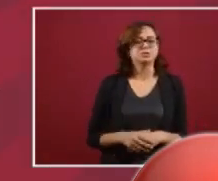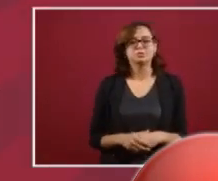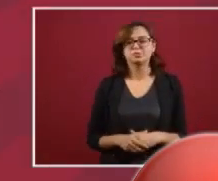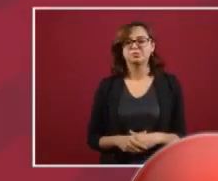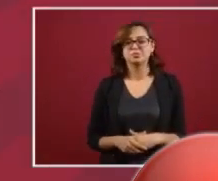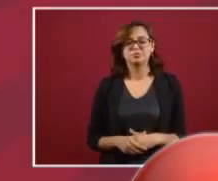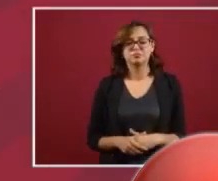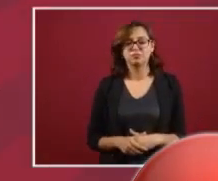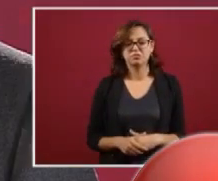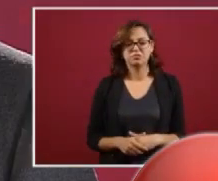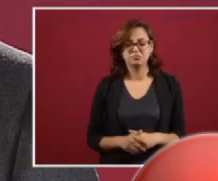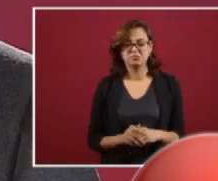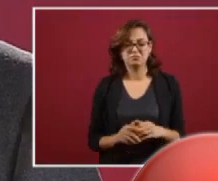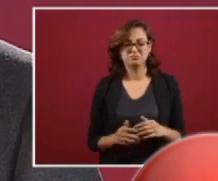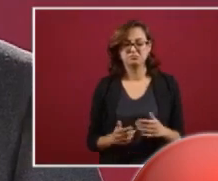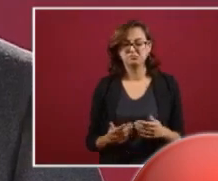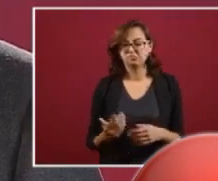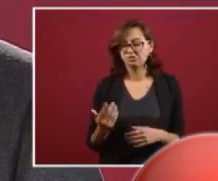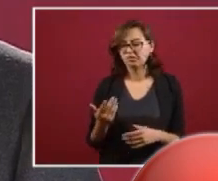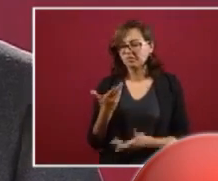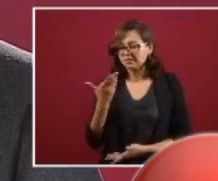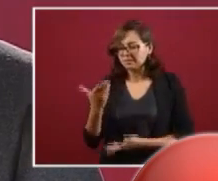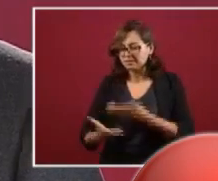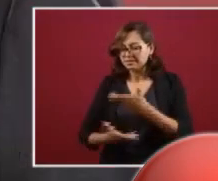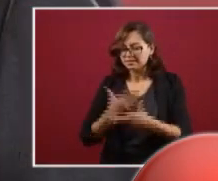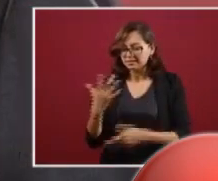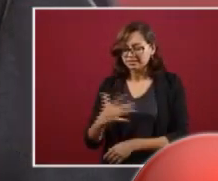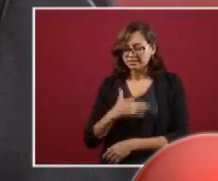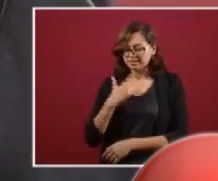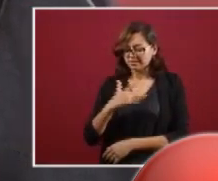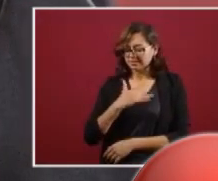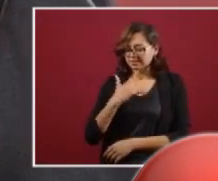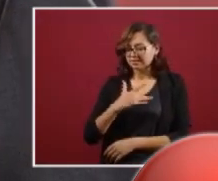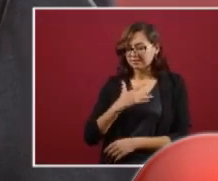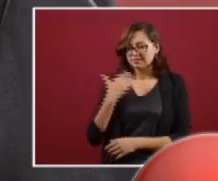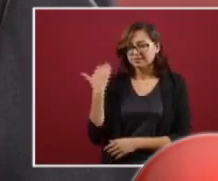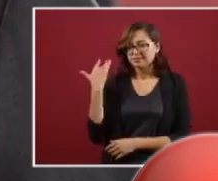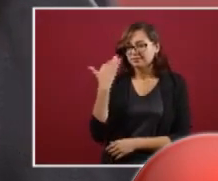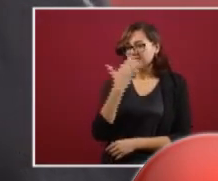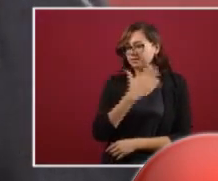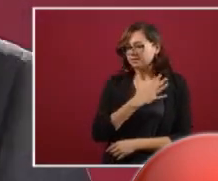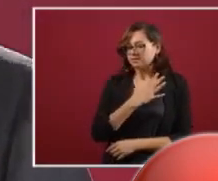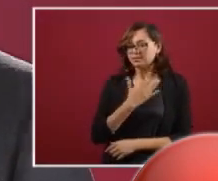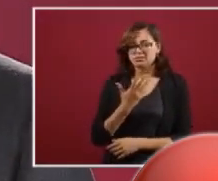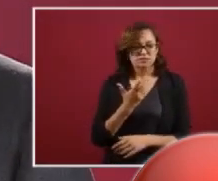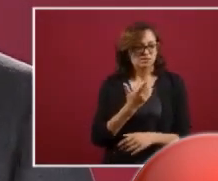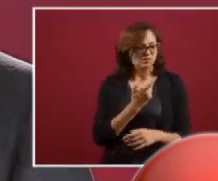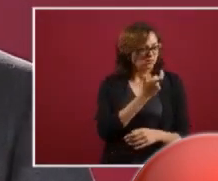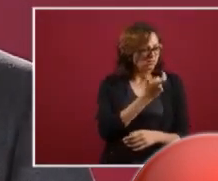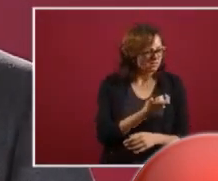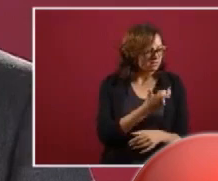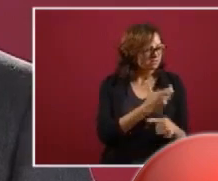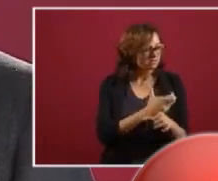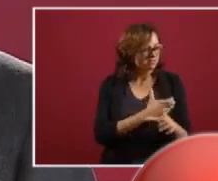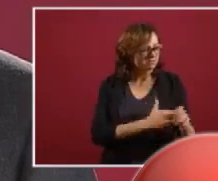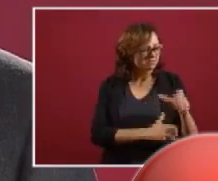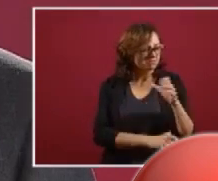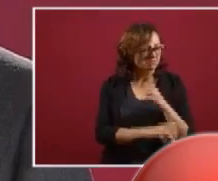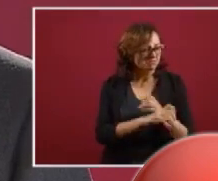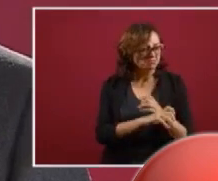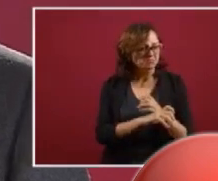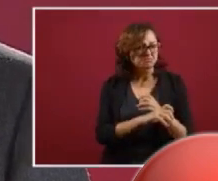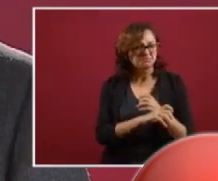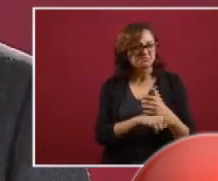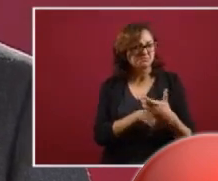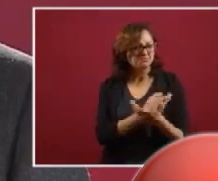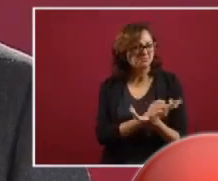no hay dinero no hay bien material no hay nada este